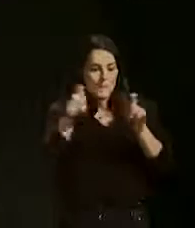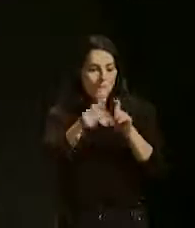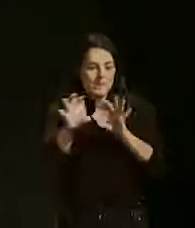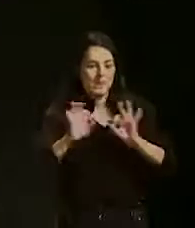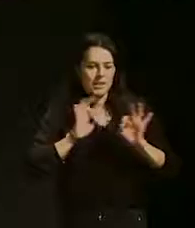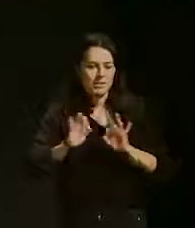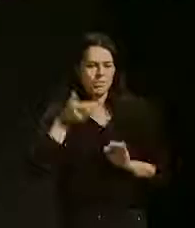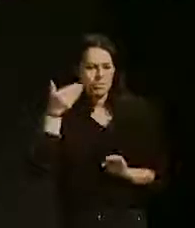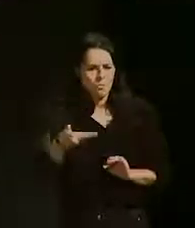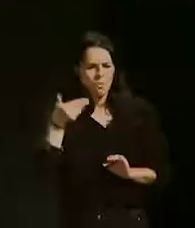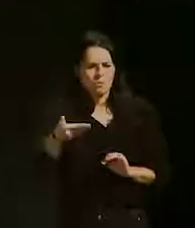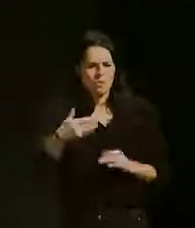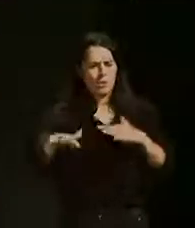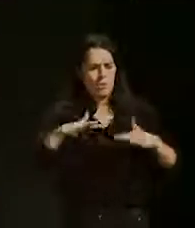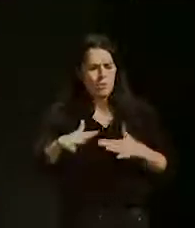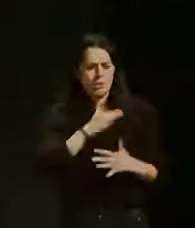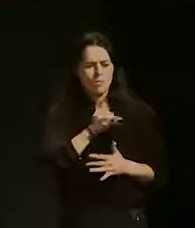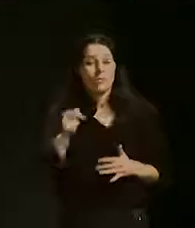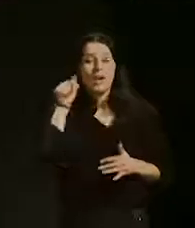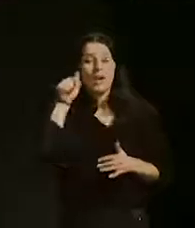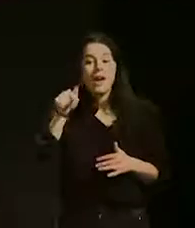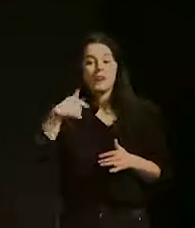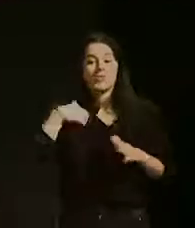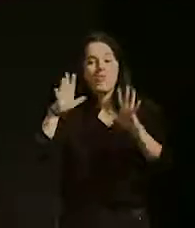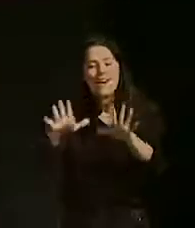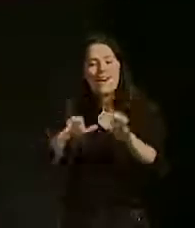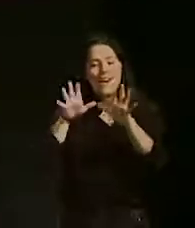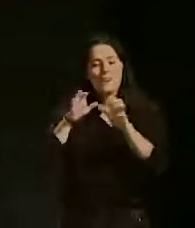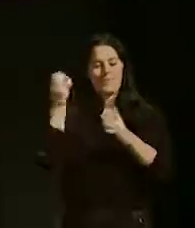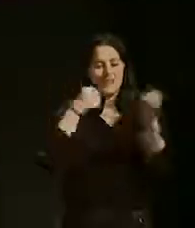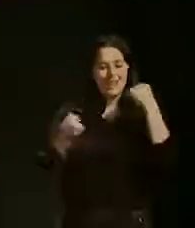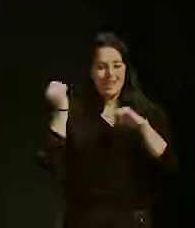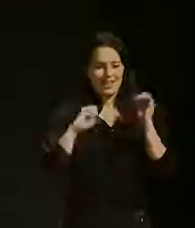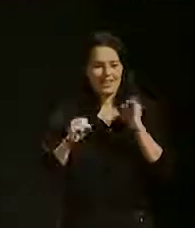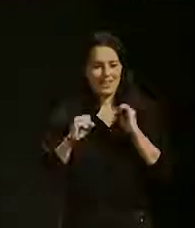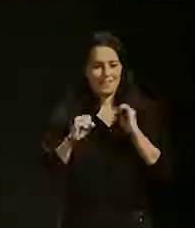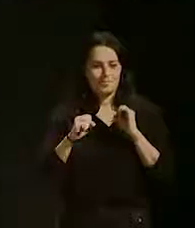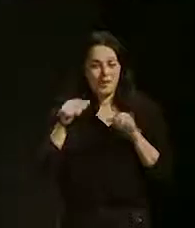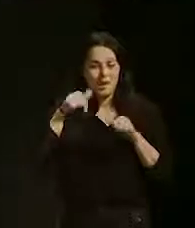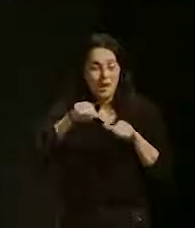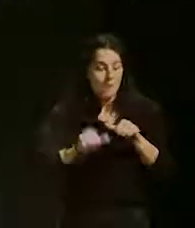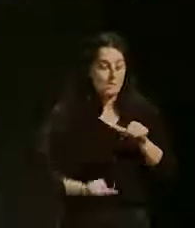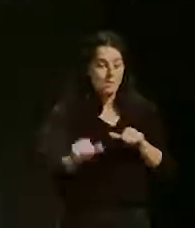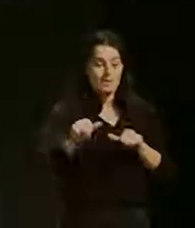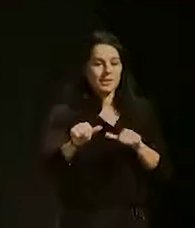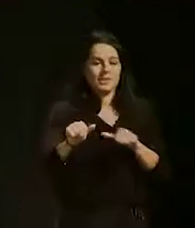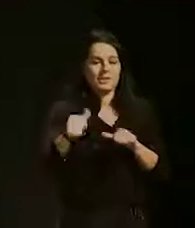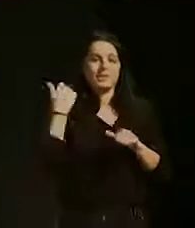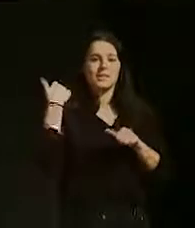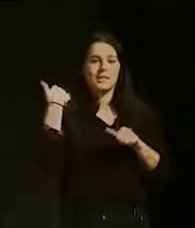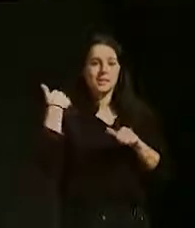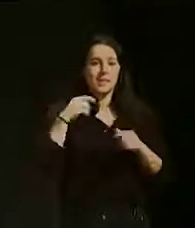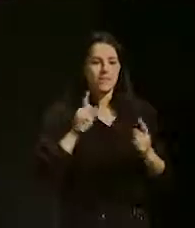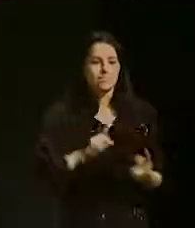muy rigurosa. Y en esta compañía yo aprendí el trabajo y después de eso he encontrado